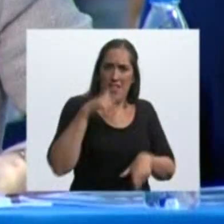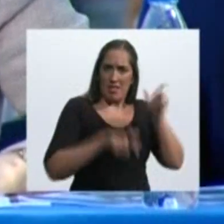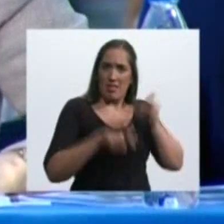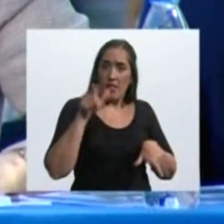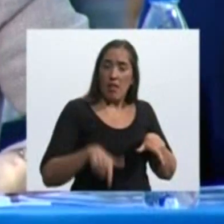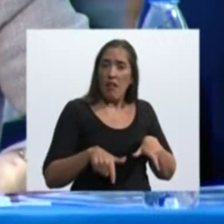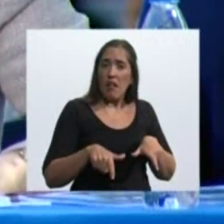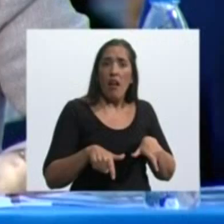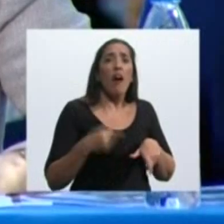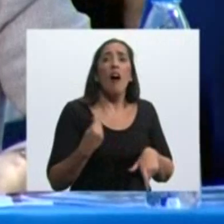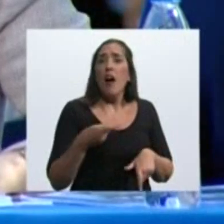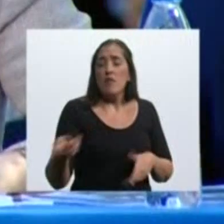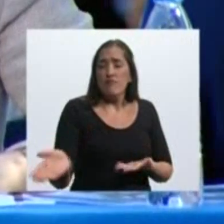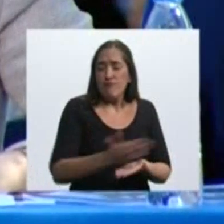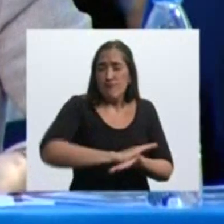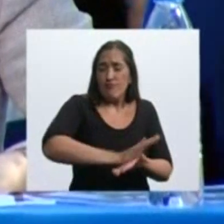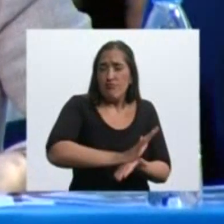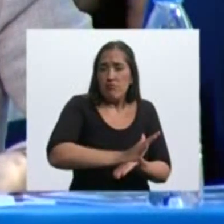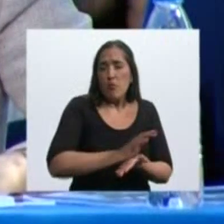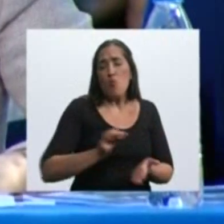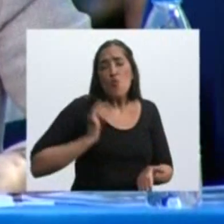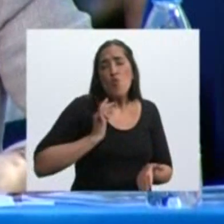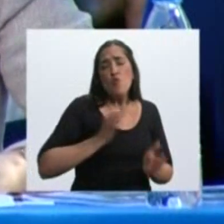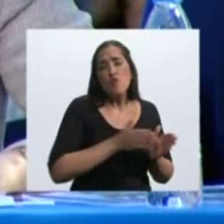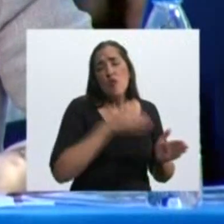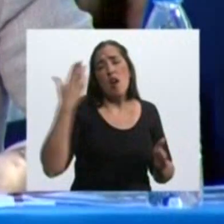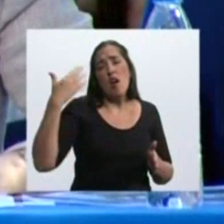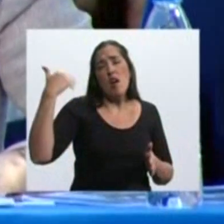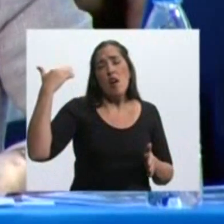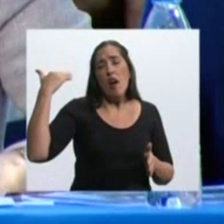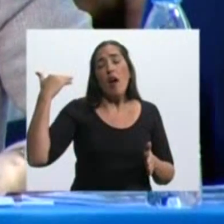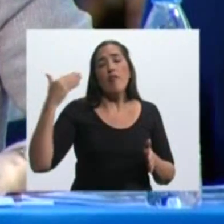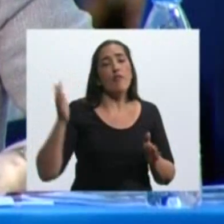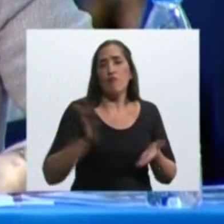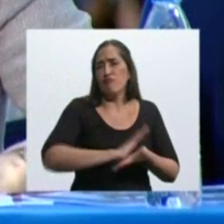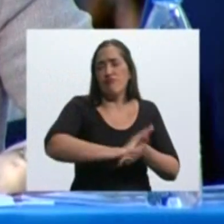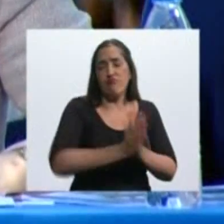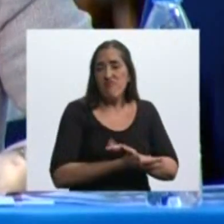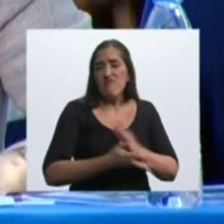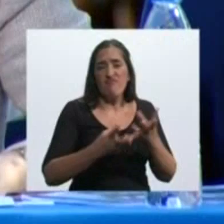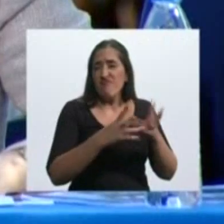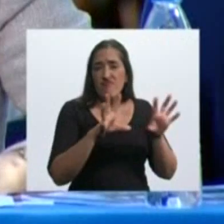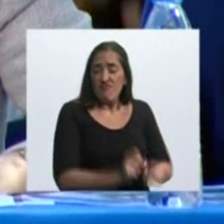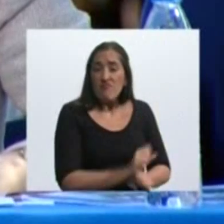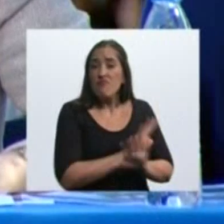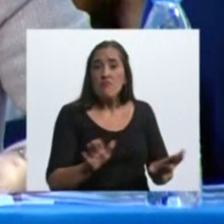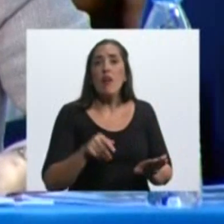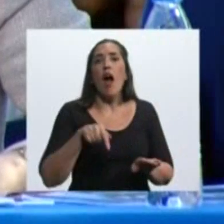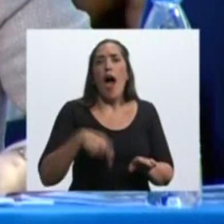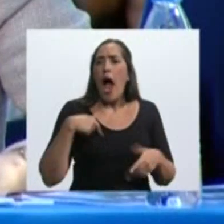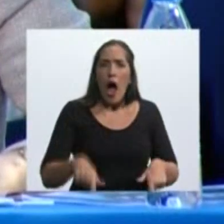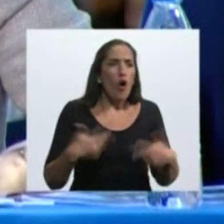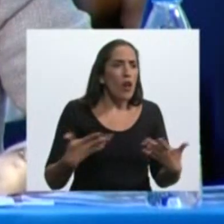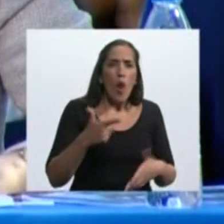eso se destruyó durante décadas. Por eso tuvimos que comprar estas máquinas en el